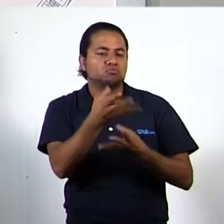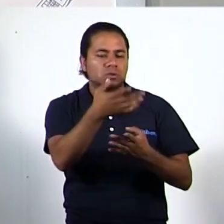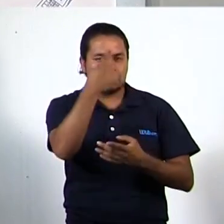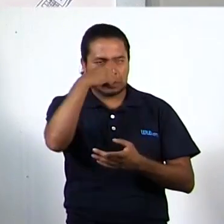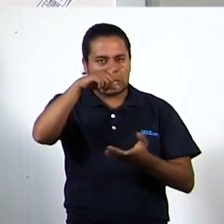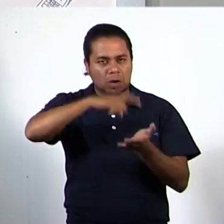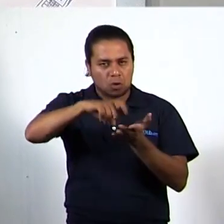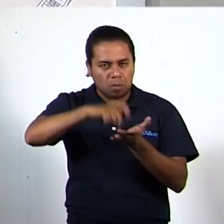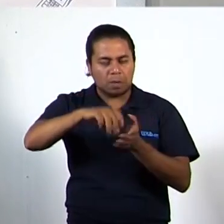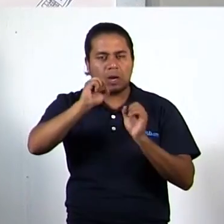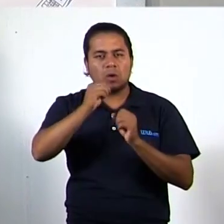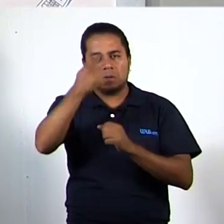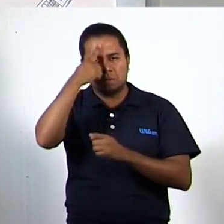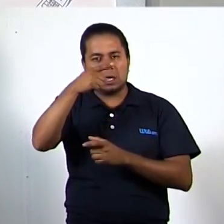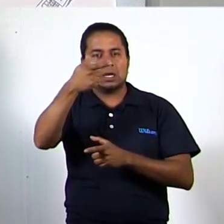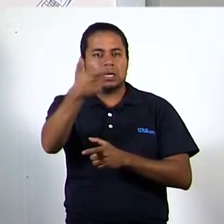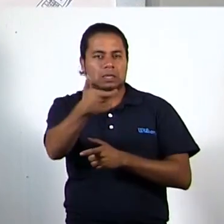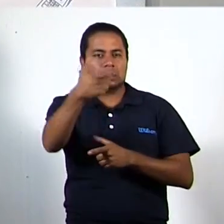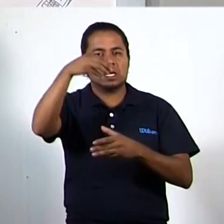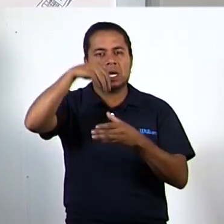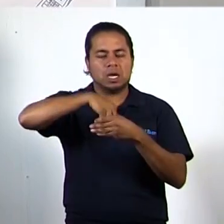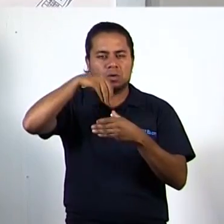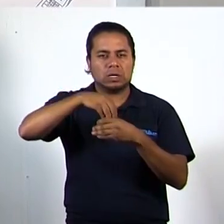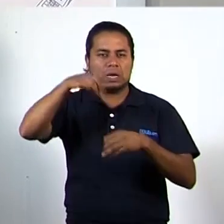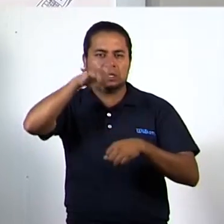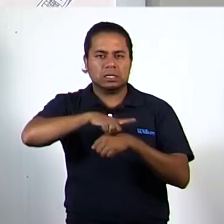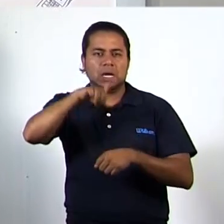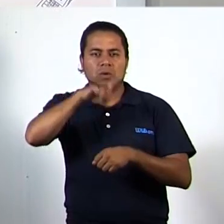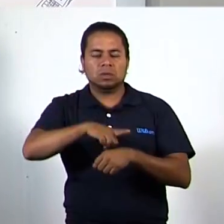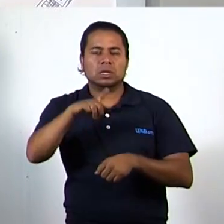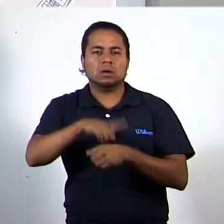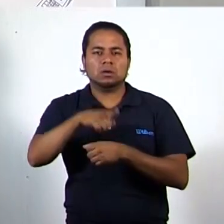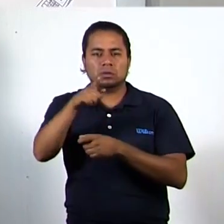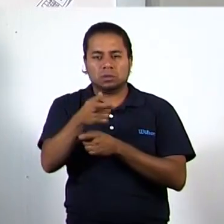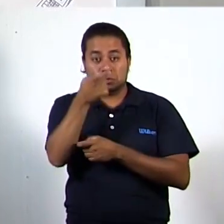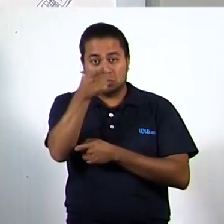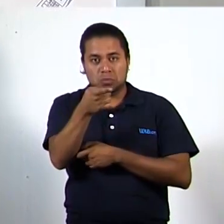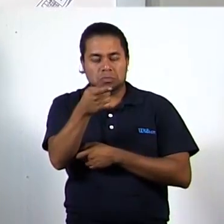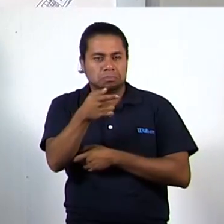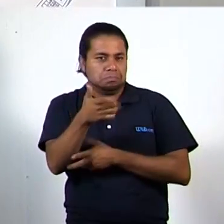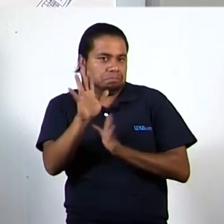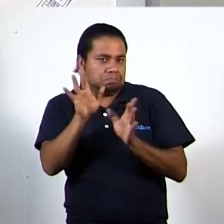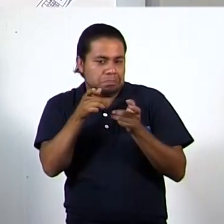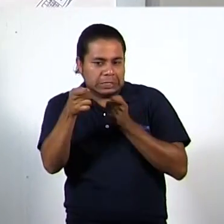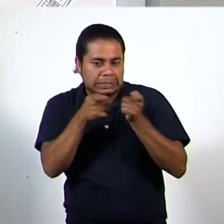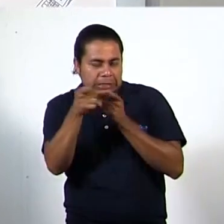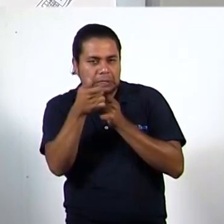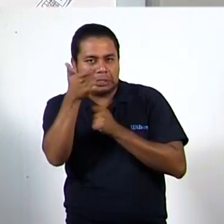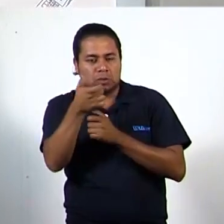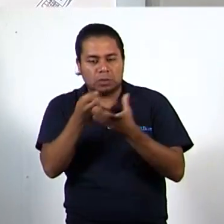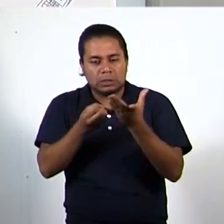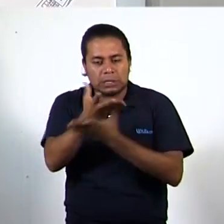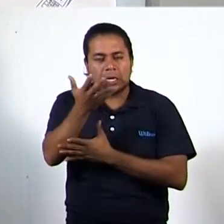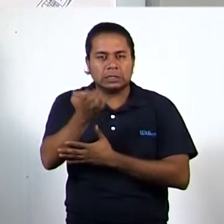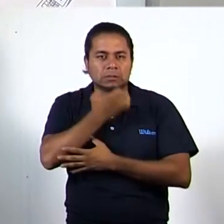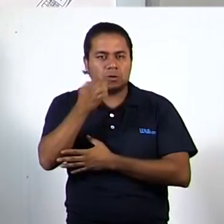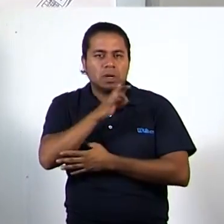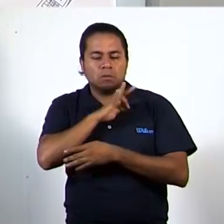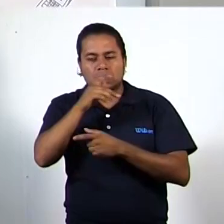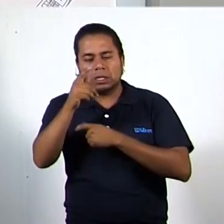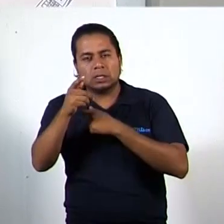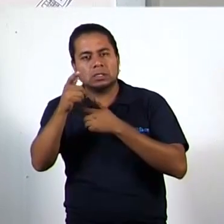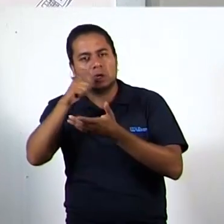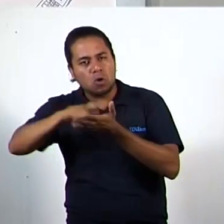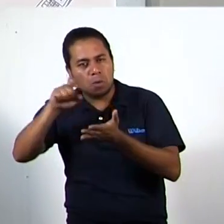para que ahorres todos los días. ¿No es así? Y estoy seguro que lo manejas de la mejor manera. Cuando sales de la escuela, puedes irte a comprar